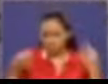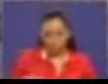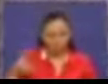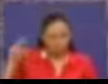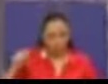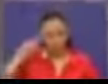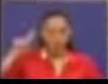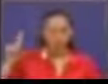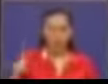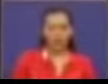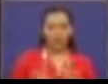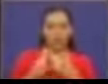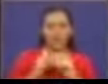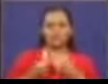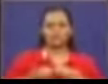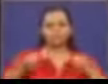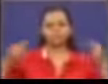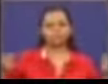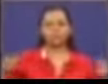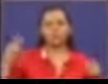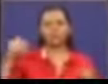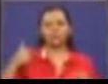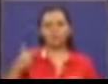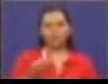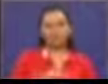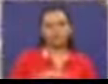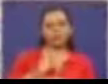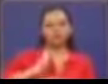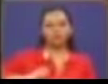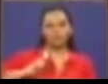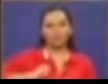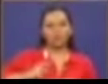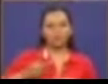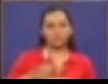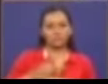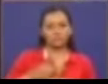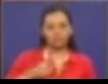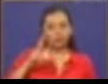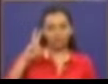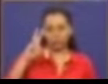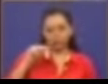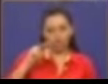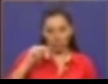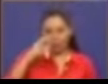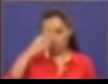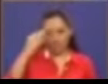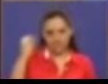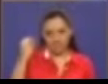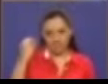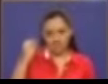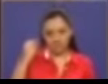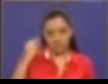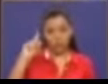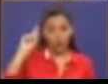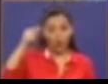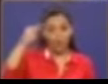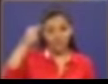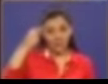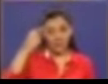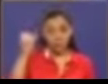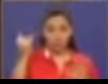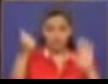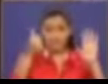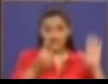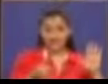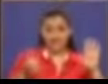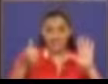se contaba con un informe del Consejo Nacional de Salarios. Prohibido olvidar. En el gobierno socialcristiano, el